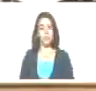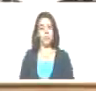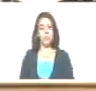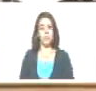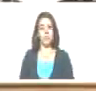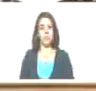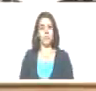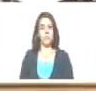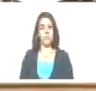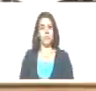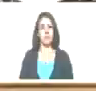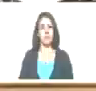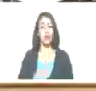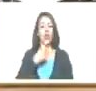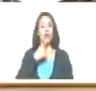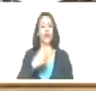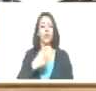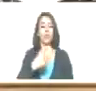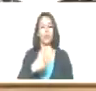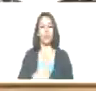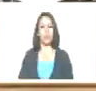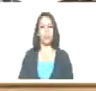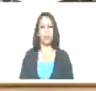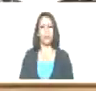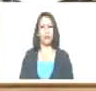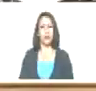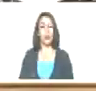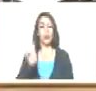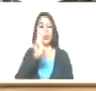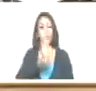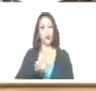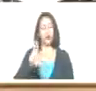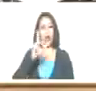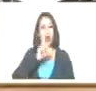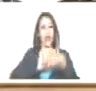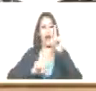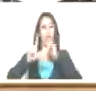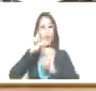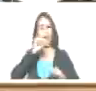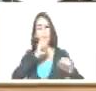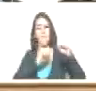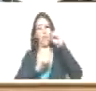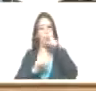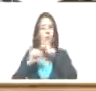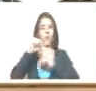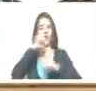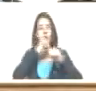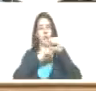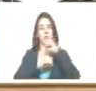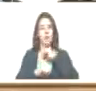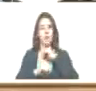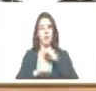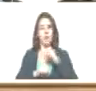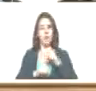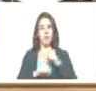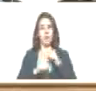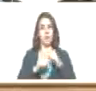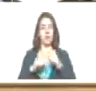Y lo digo usando lenguaje de boxeadores, gramo a gramo, round por